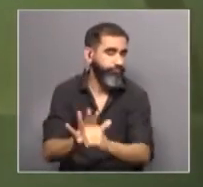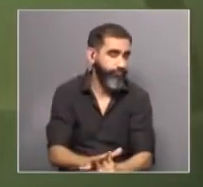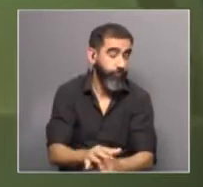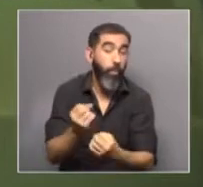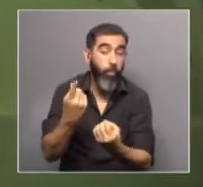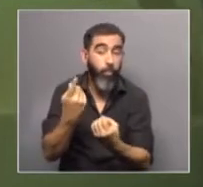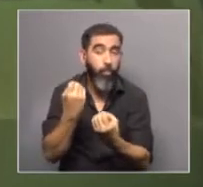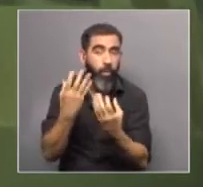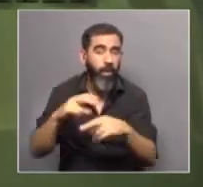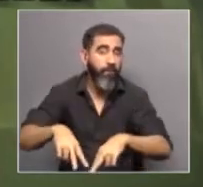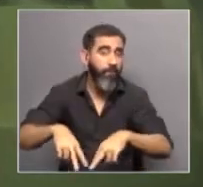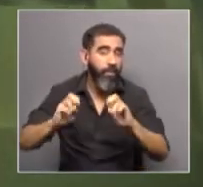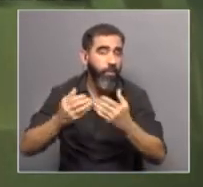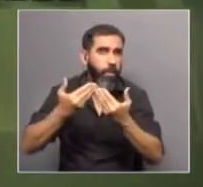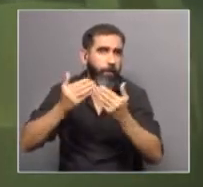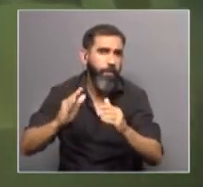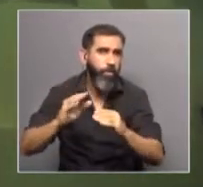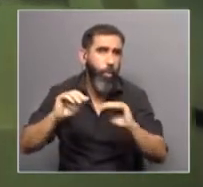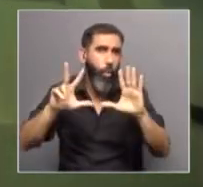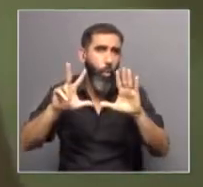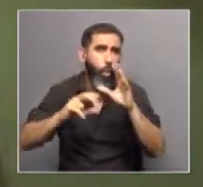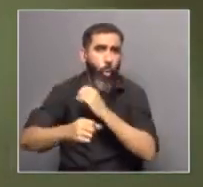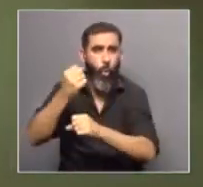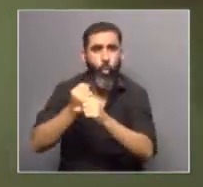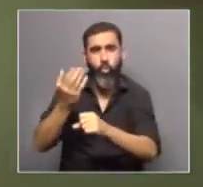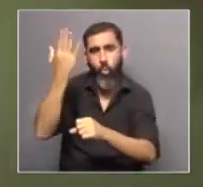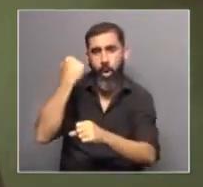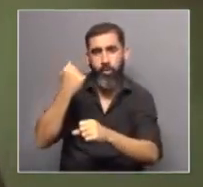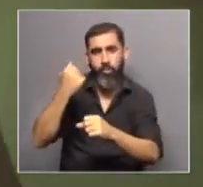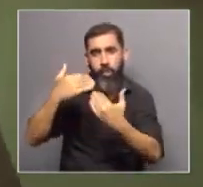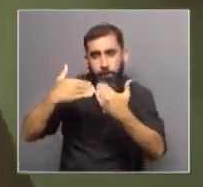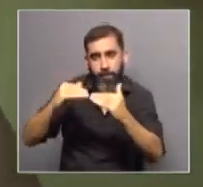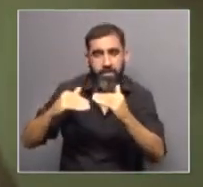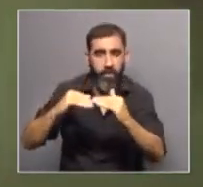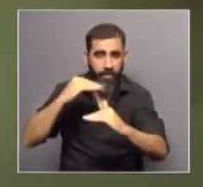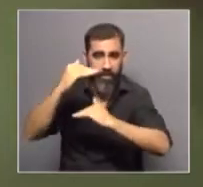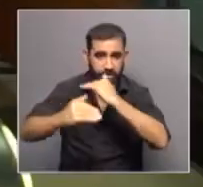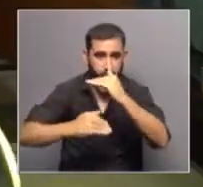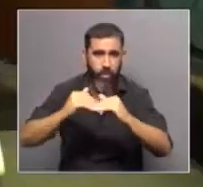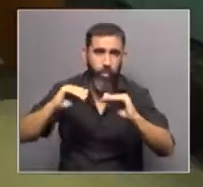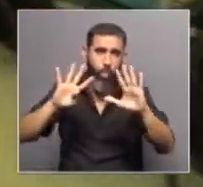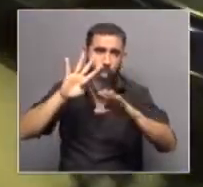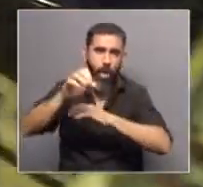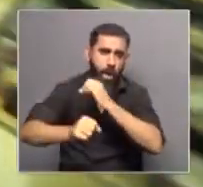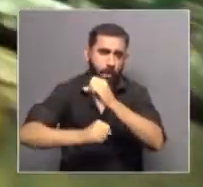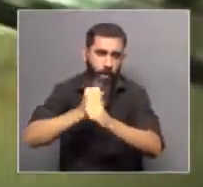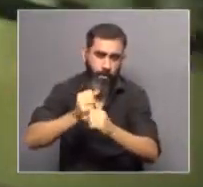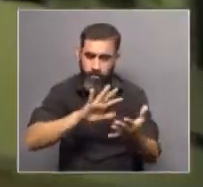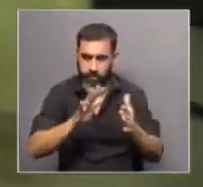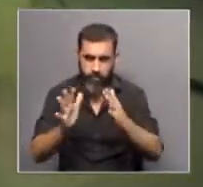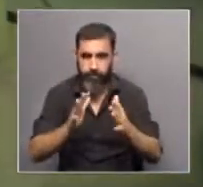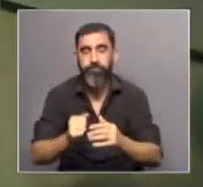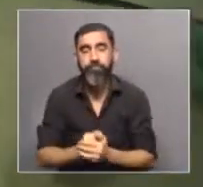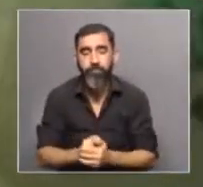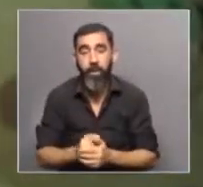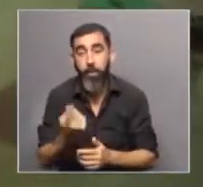investigación empezó hace unos 8 años, empezamos a desarrollarla acá, 8, 9, a veces es difícil sacar cuentas, y